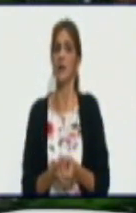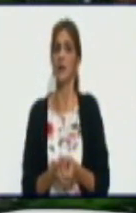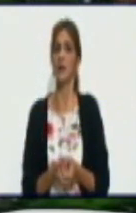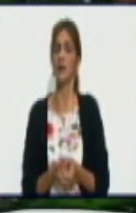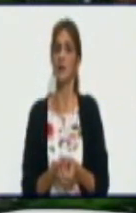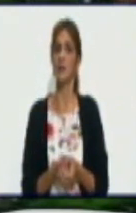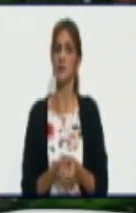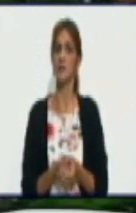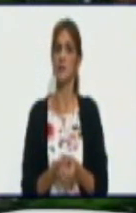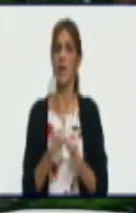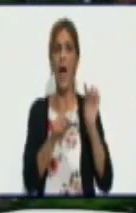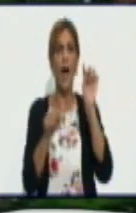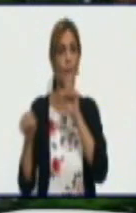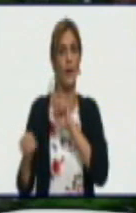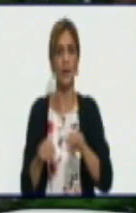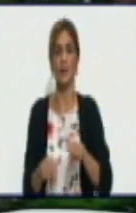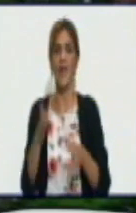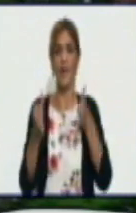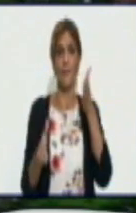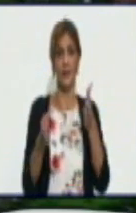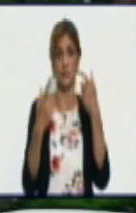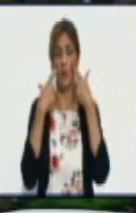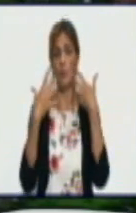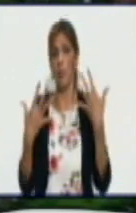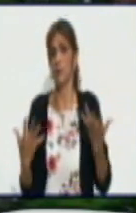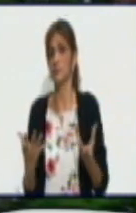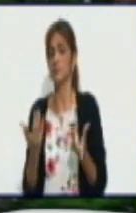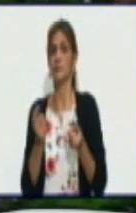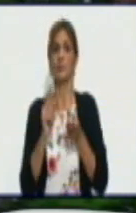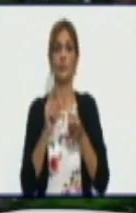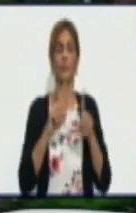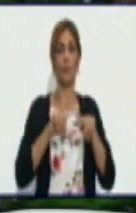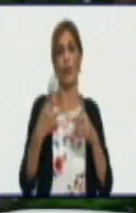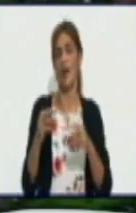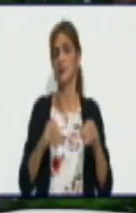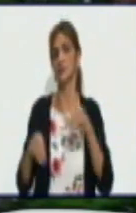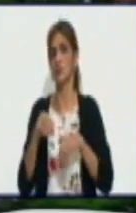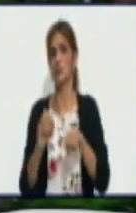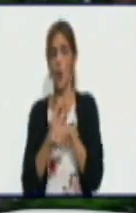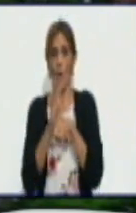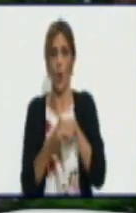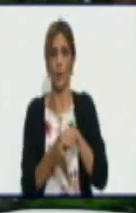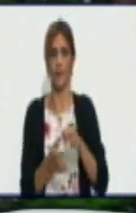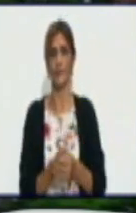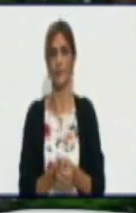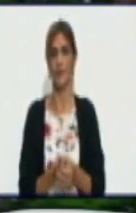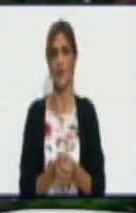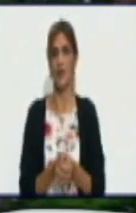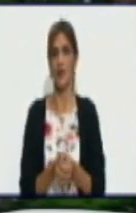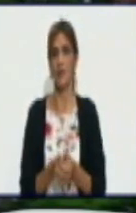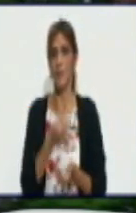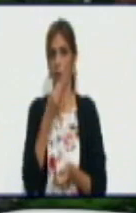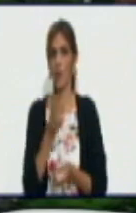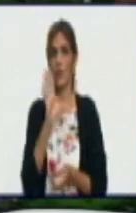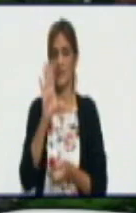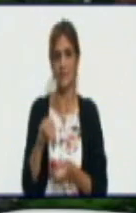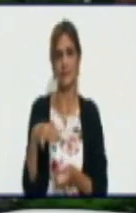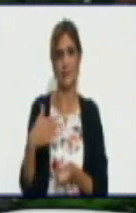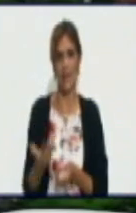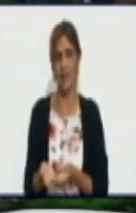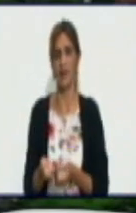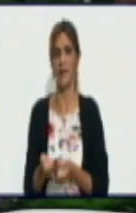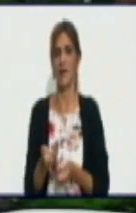puntales, esenciales en este enfrentamiento a la COVID-19. Me atrevería a asegurar que uno de ellos es la pesquisa activa. ¿Es